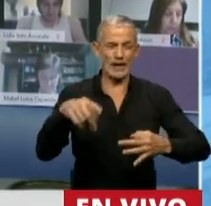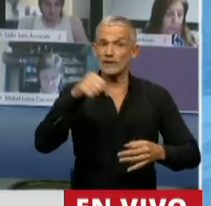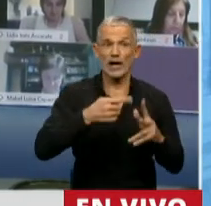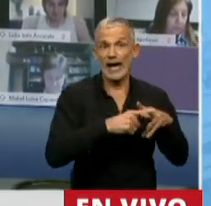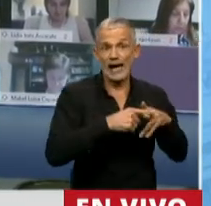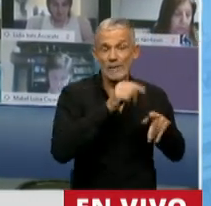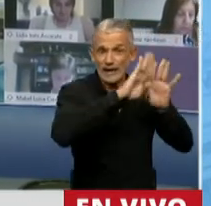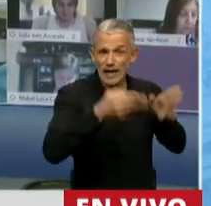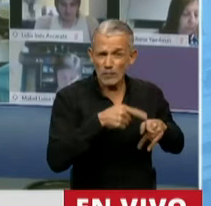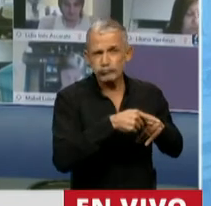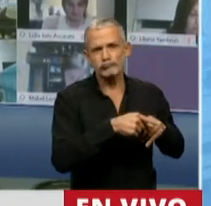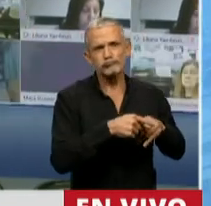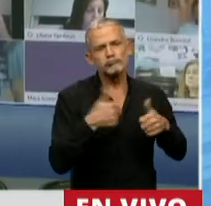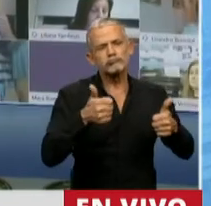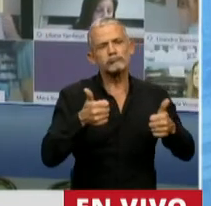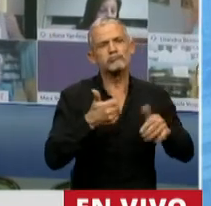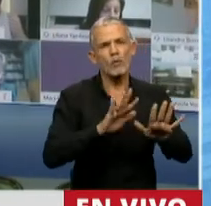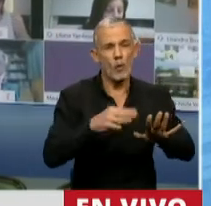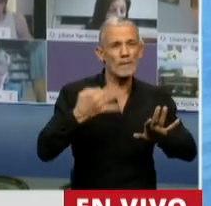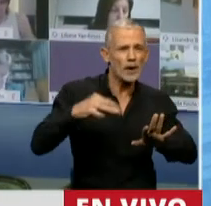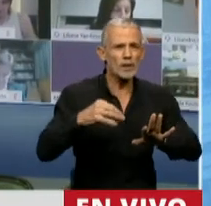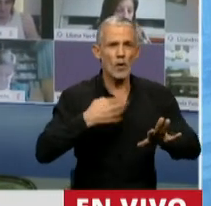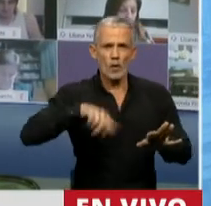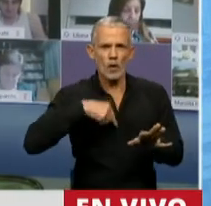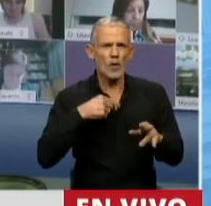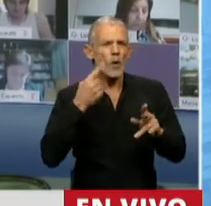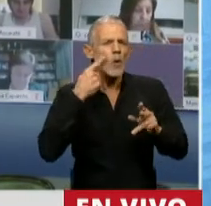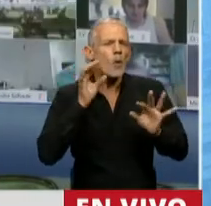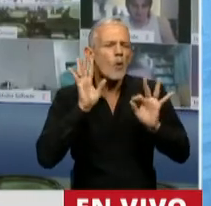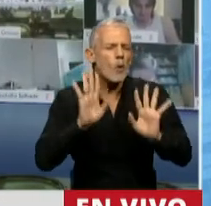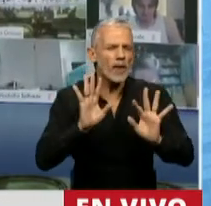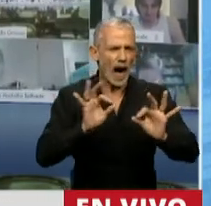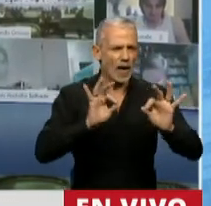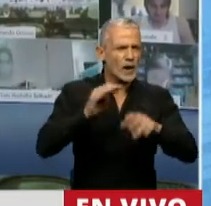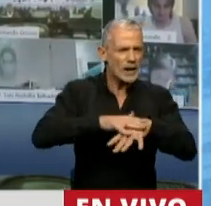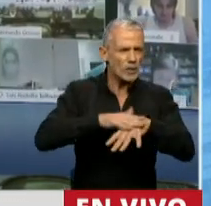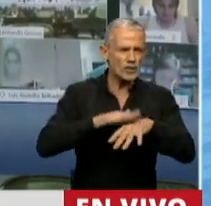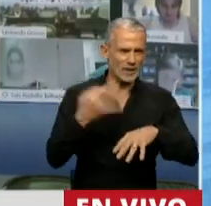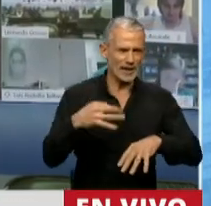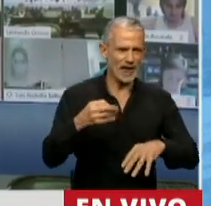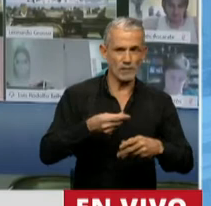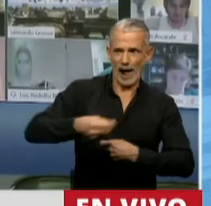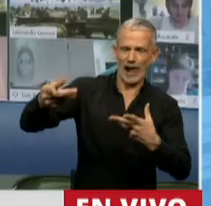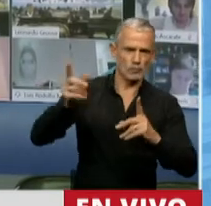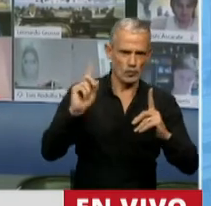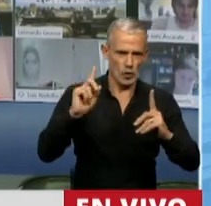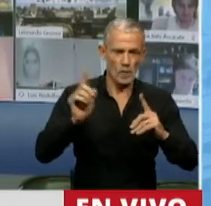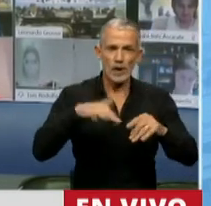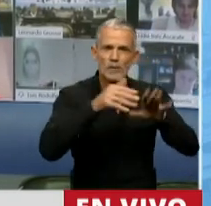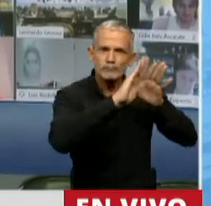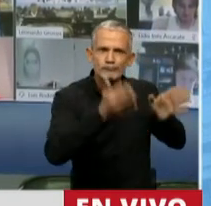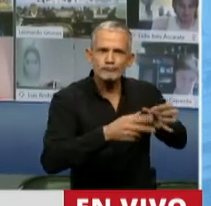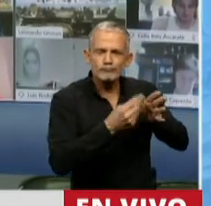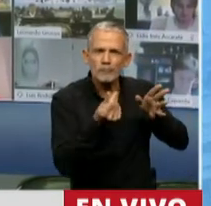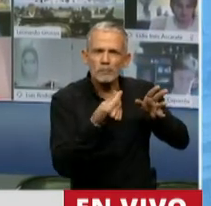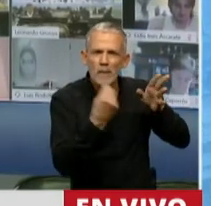una herramienta que se vuelve muy útil, pero que debemos utilizar con prudencia y responsabilidad para que no pierda su valor financiero en el